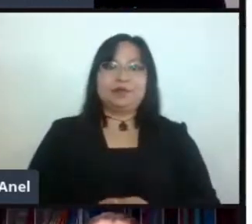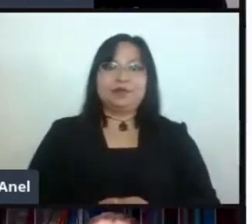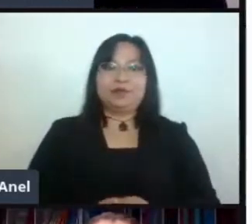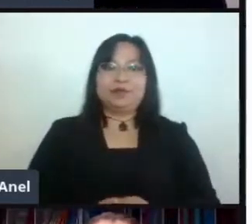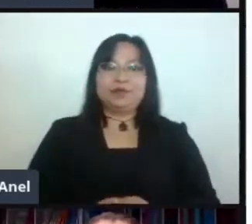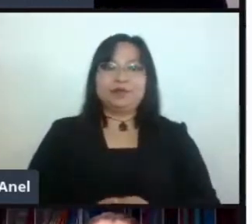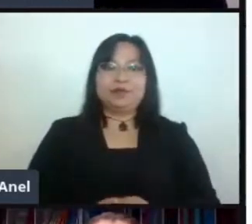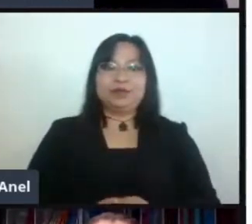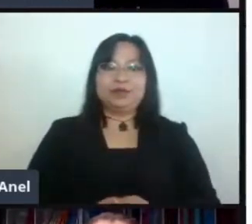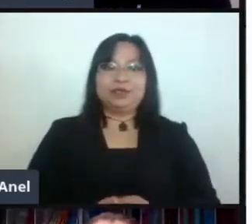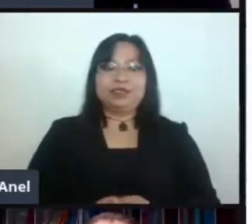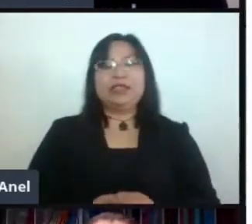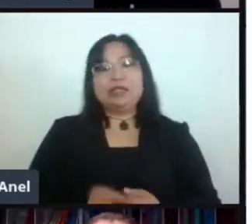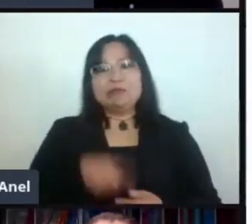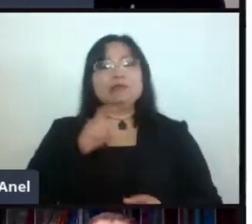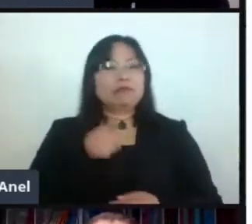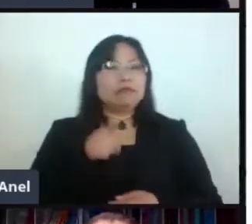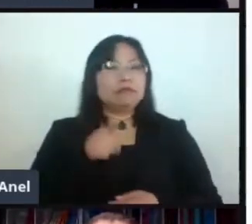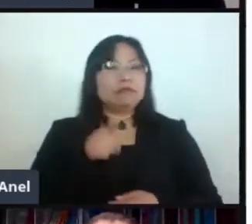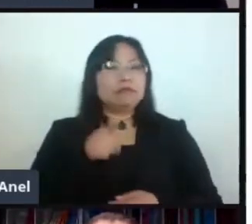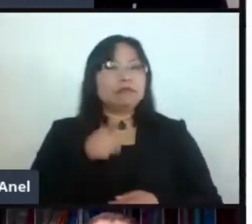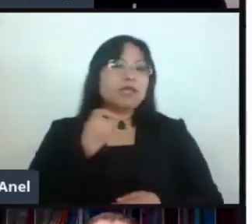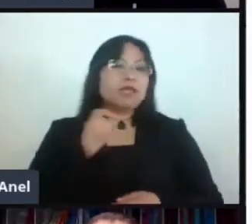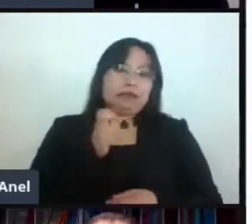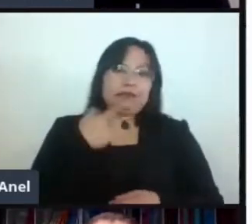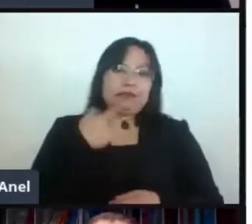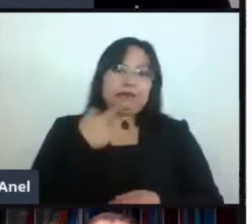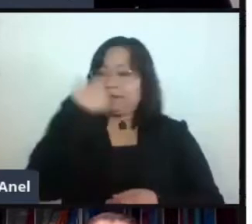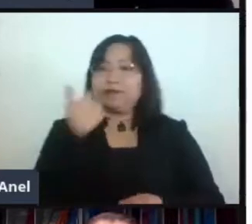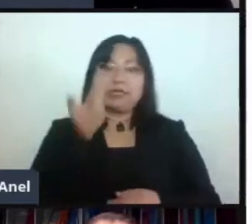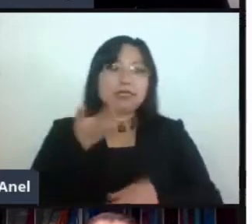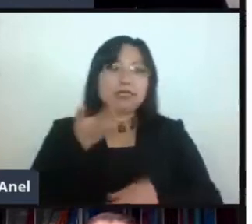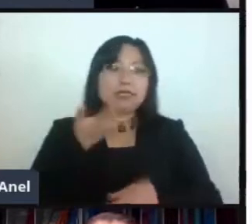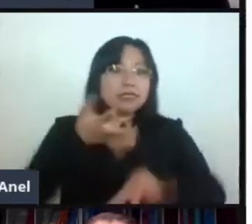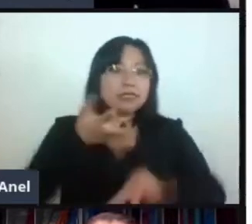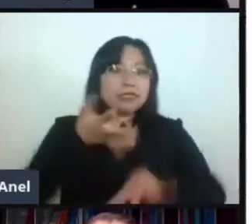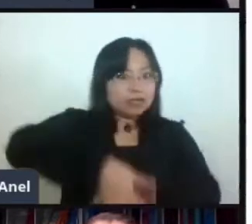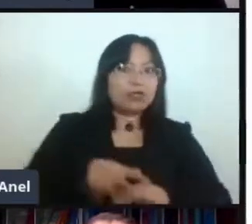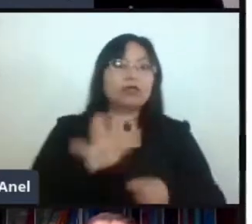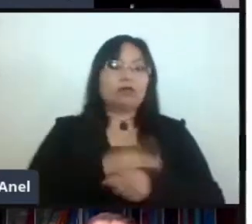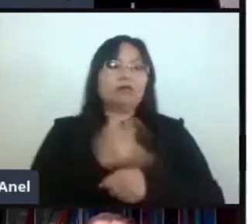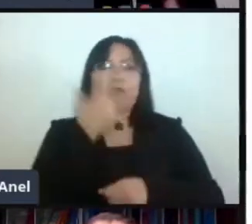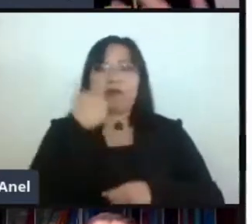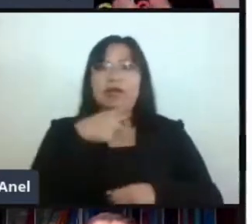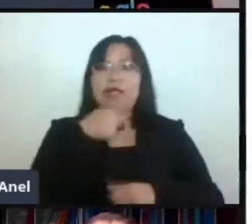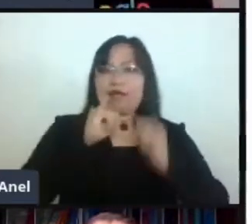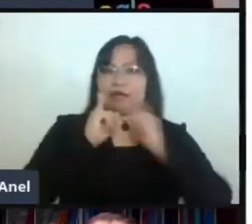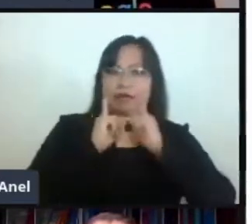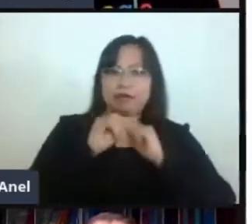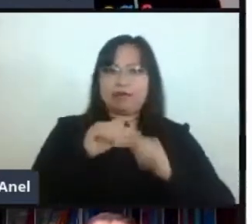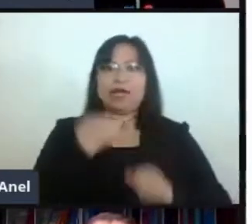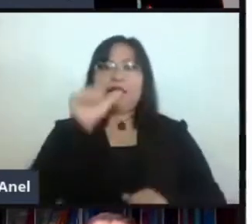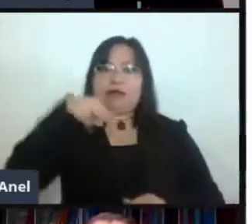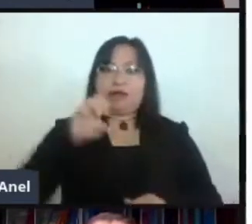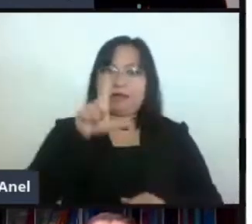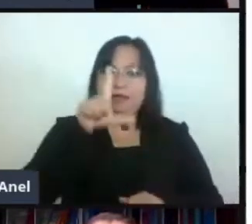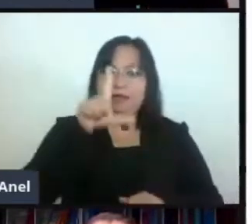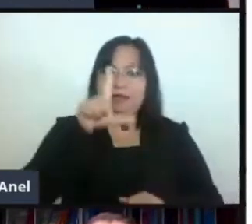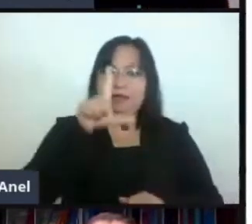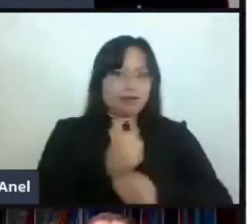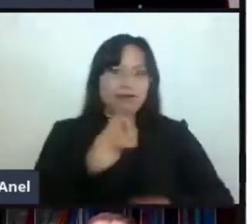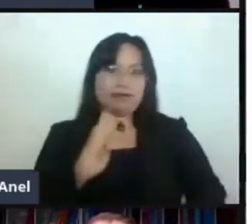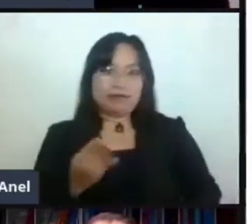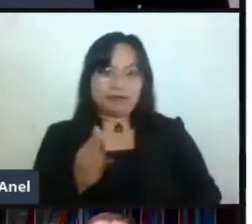inclusión. Es Anel Hernández, ella es nuestra intérprete de lengua de señas mexicanas. Me da mucho gusto, Anel,